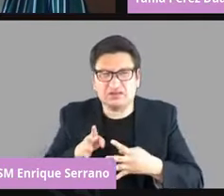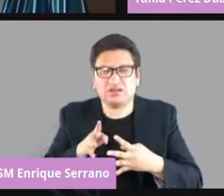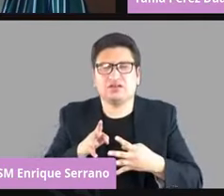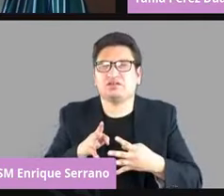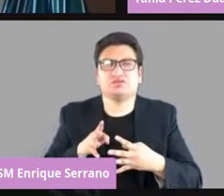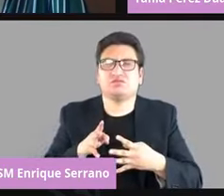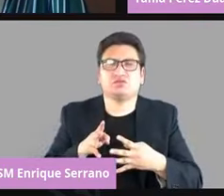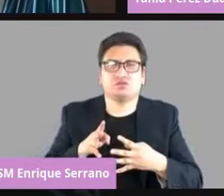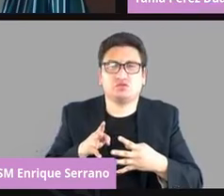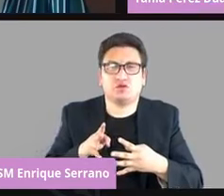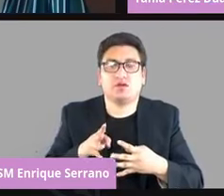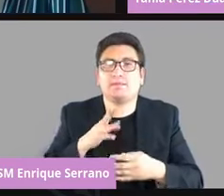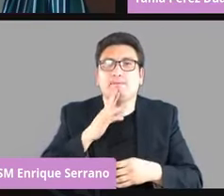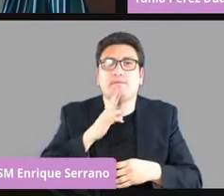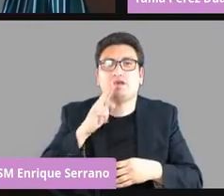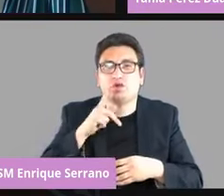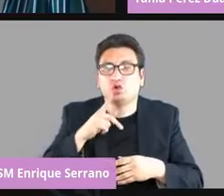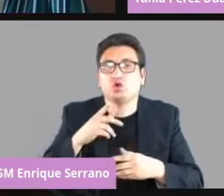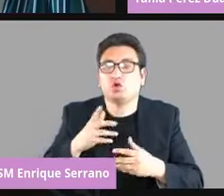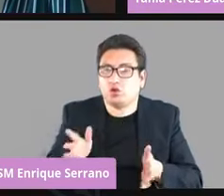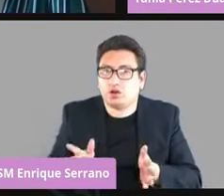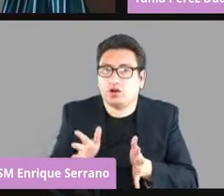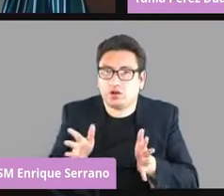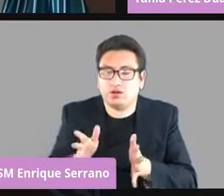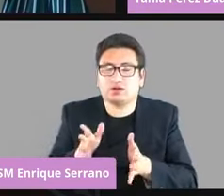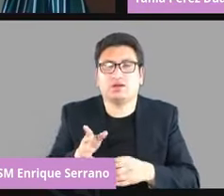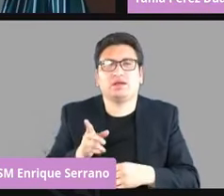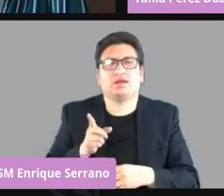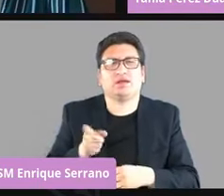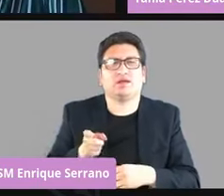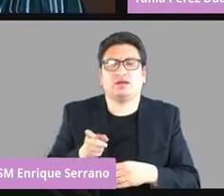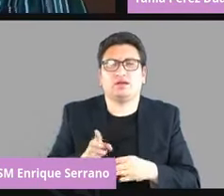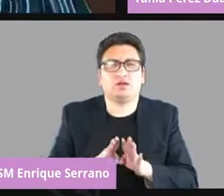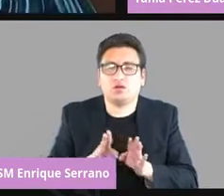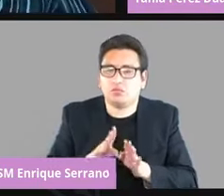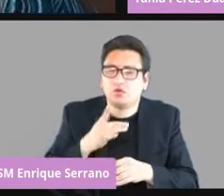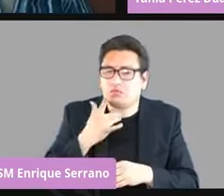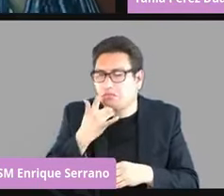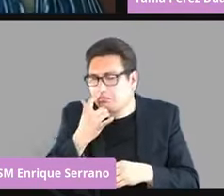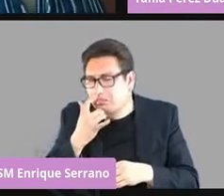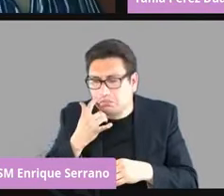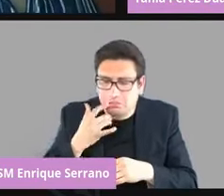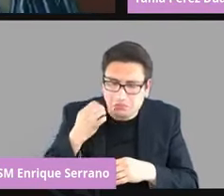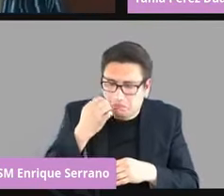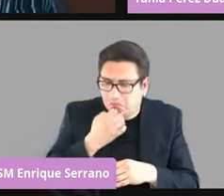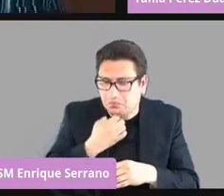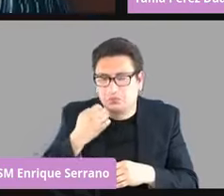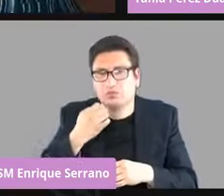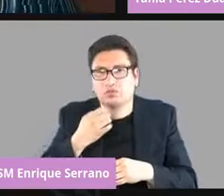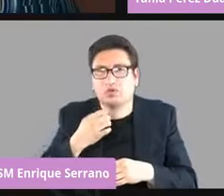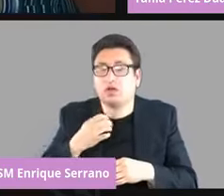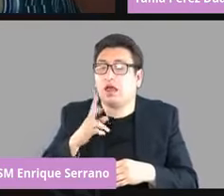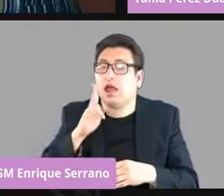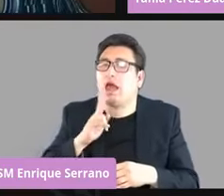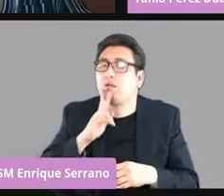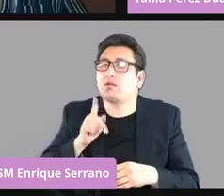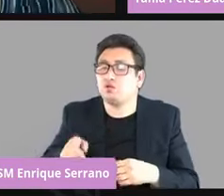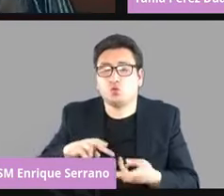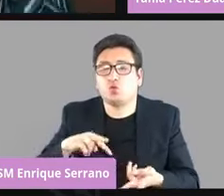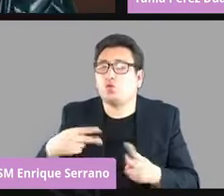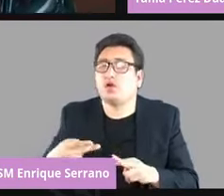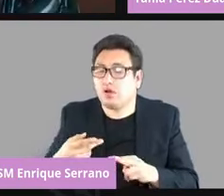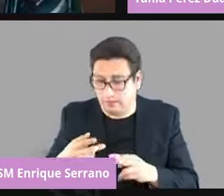o algo por el estilo, es más bien empezaría como a curiosear, ajá, como retarlo, como esta